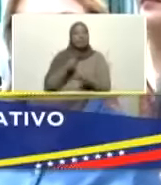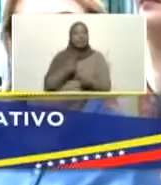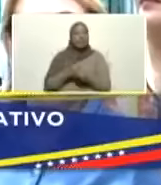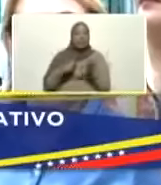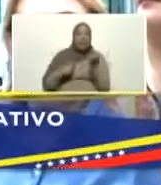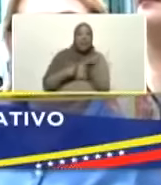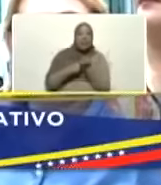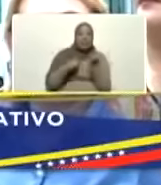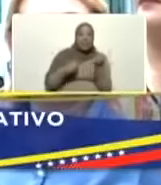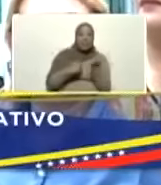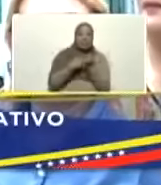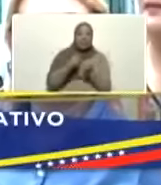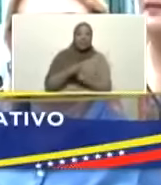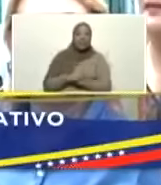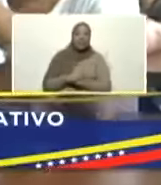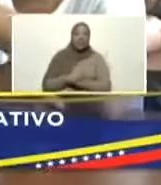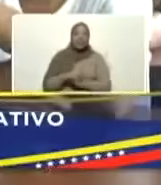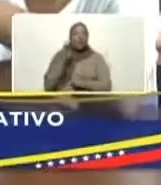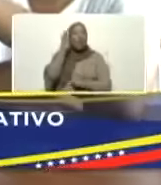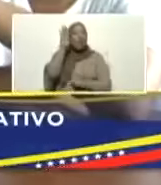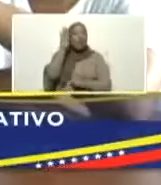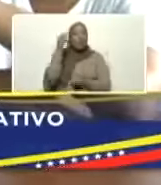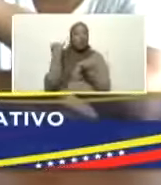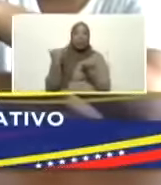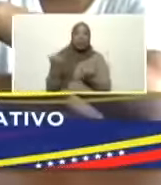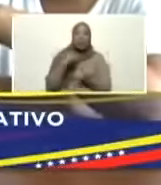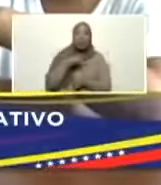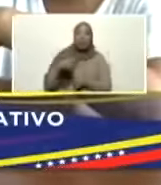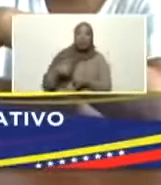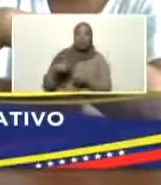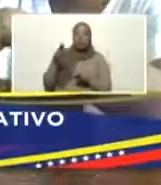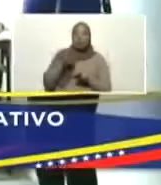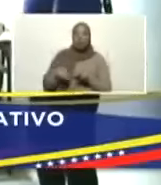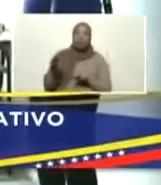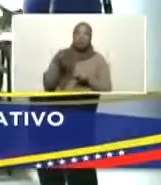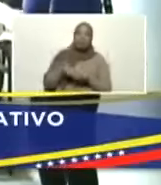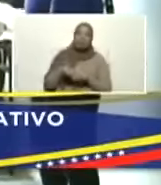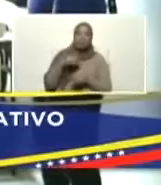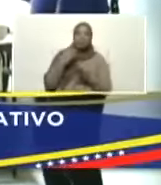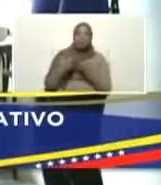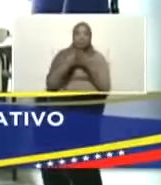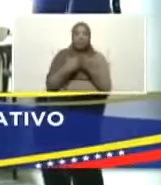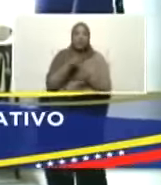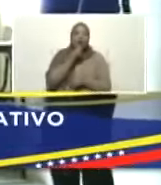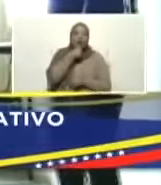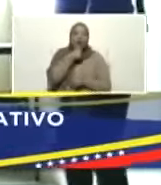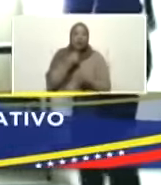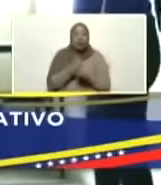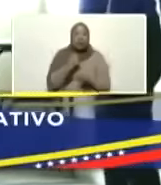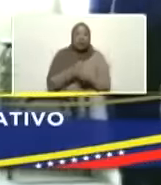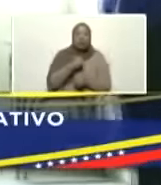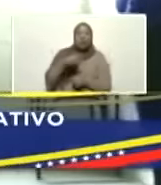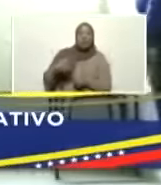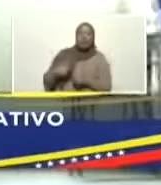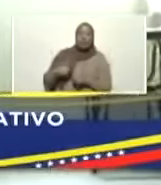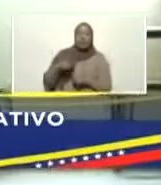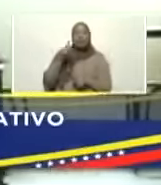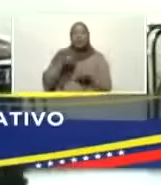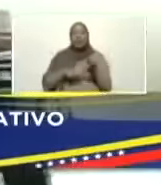apoyo al futuro de nuestros niños, niñas y adolescentes para